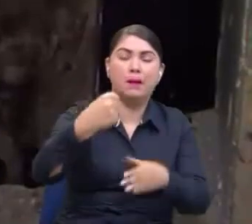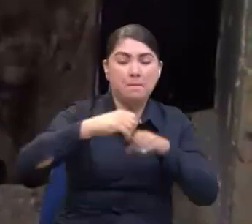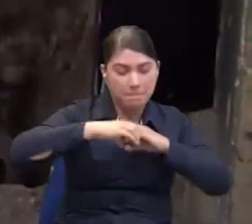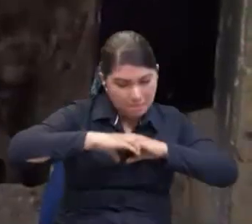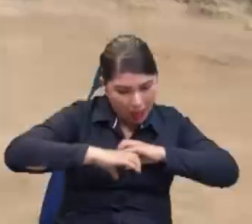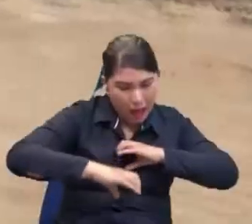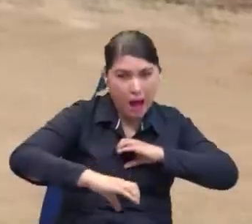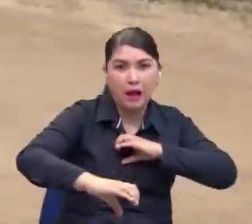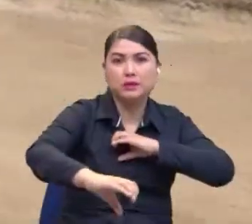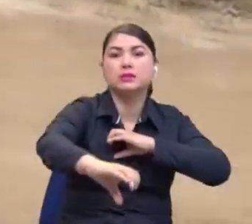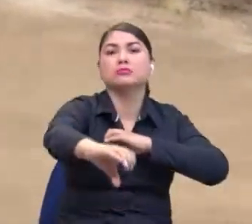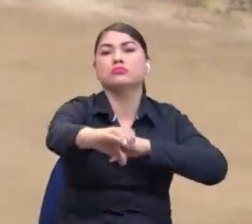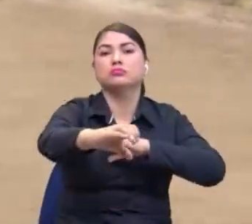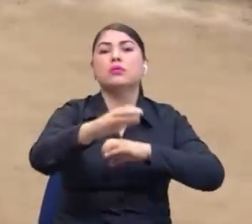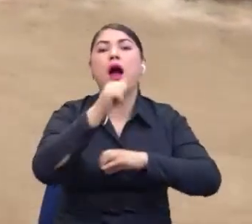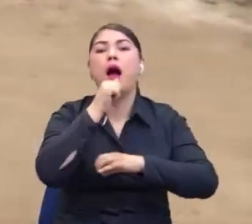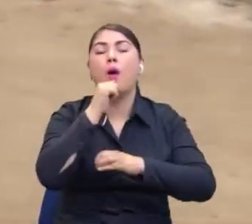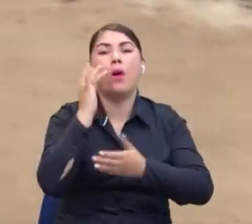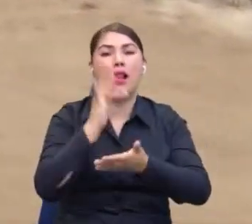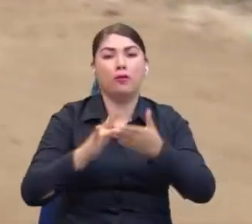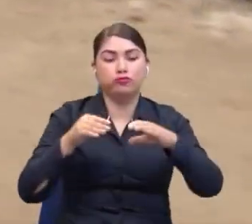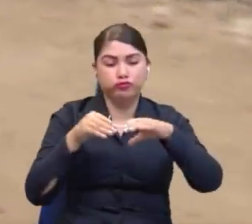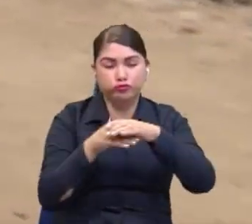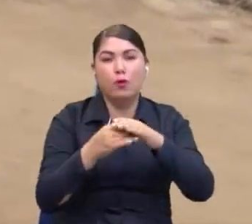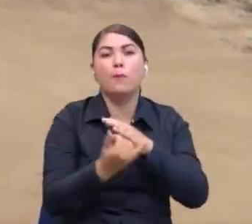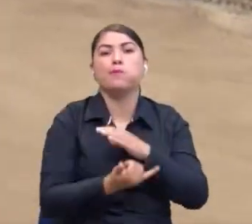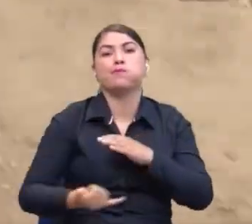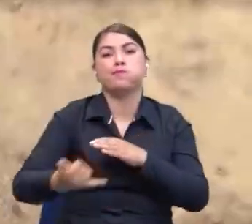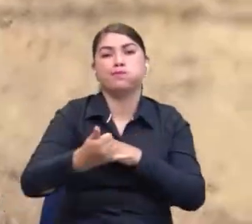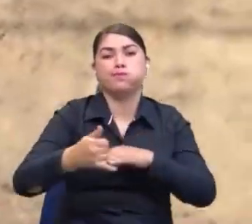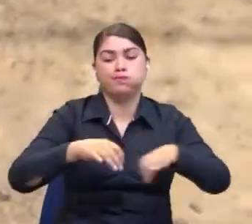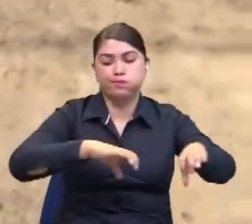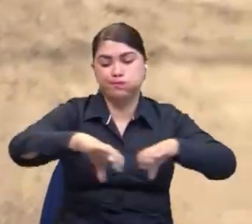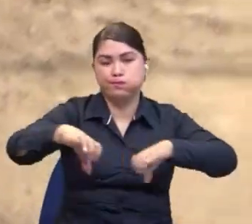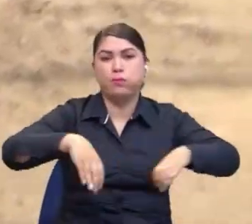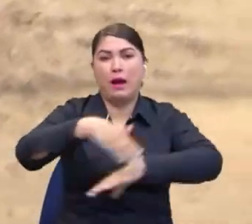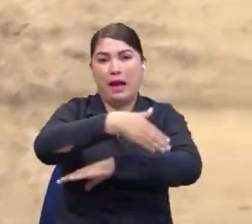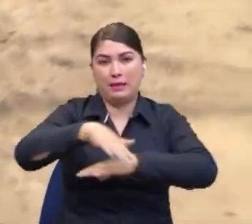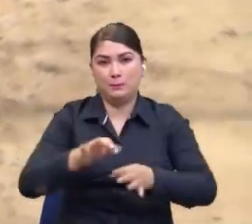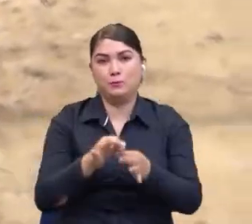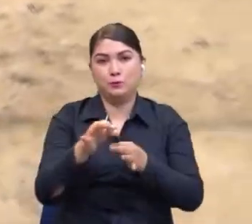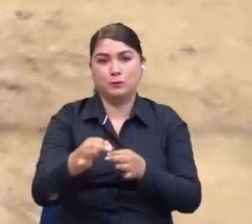expansión y reposición en las redes de alcantarillado existentes en distintas calles del municipio.